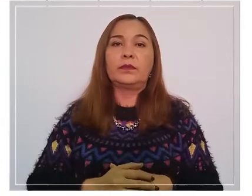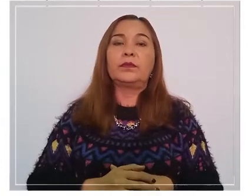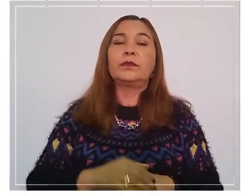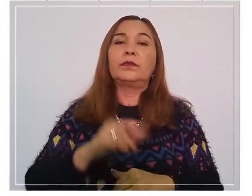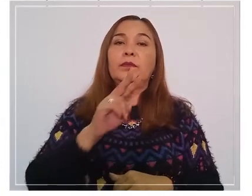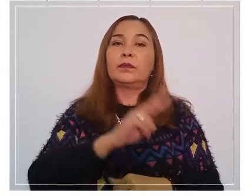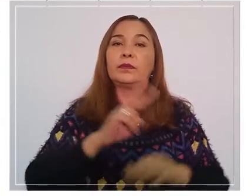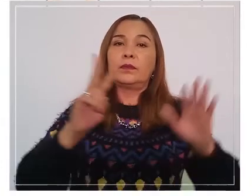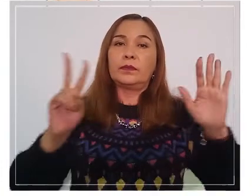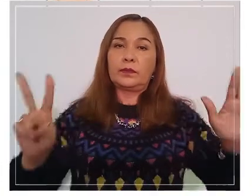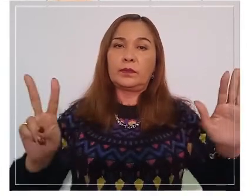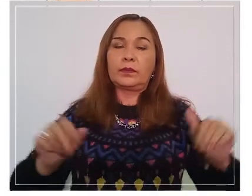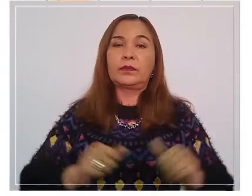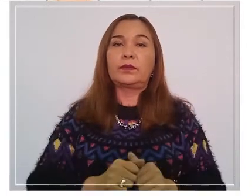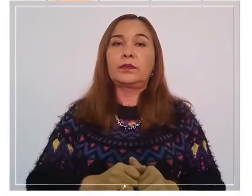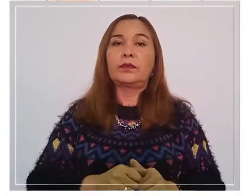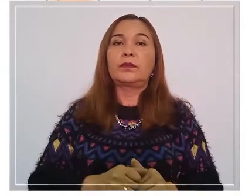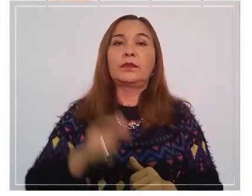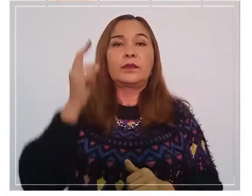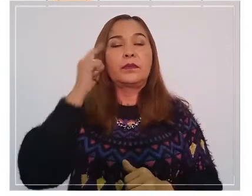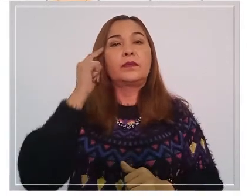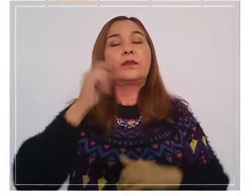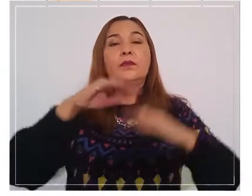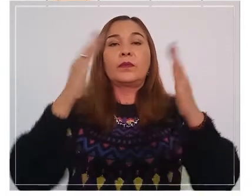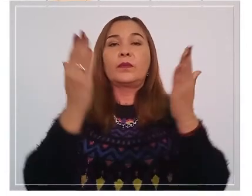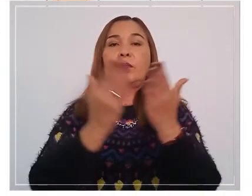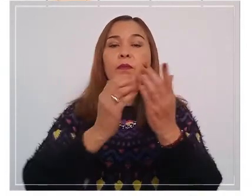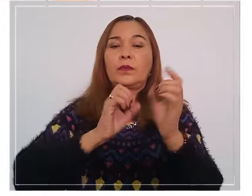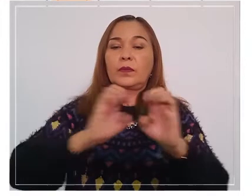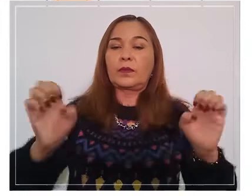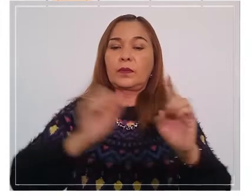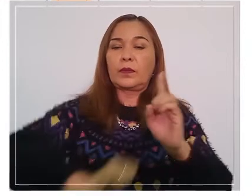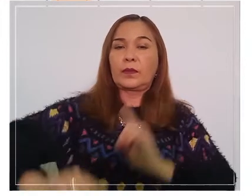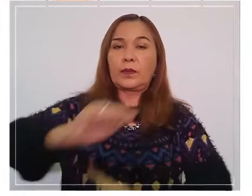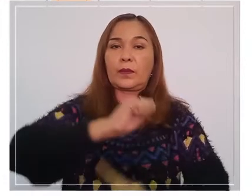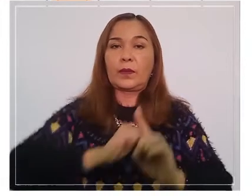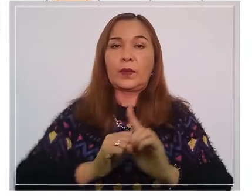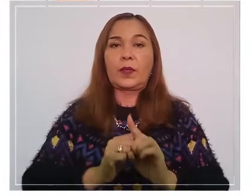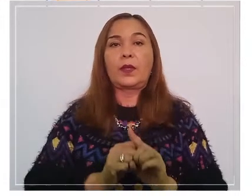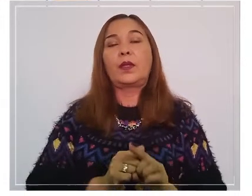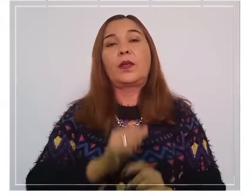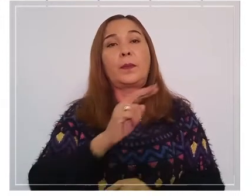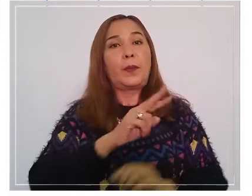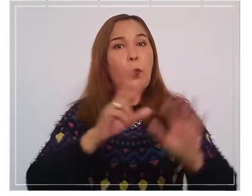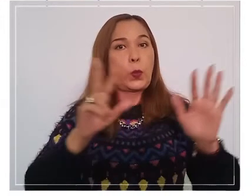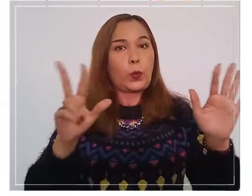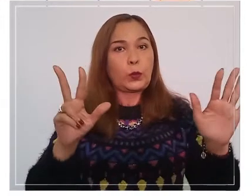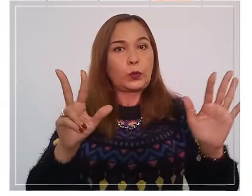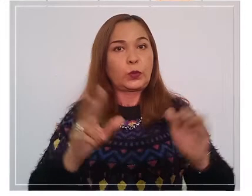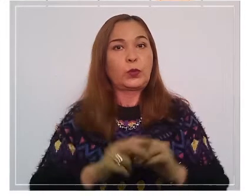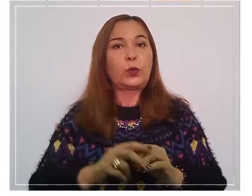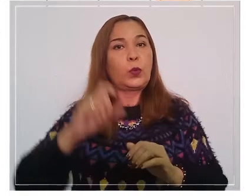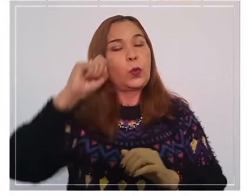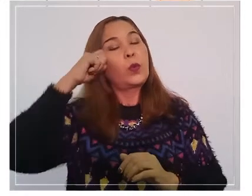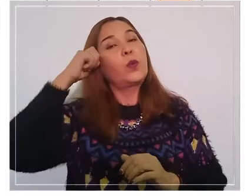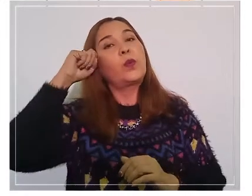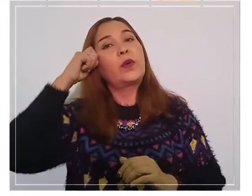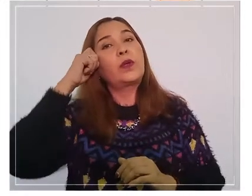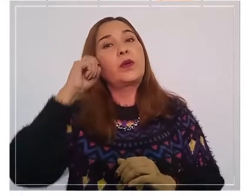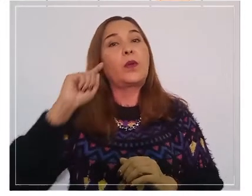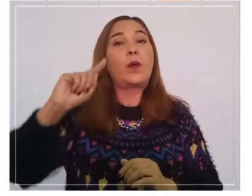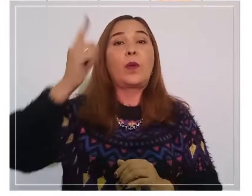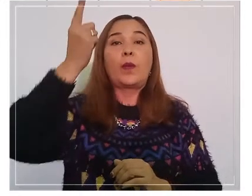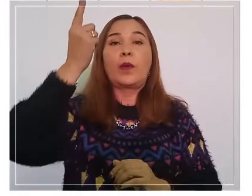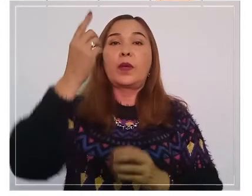26 día mundial de la educación ambiental día 28 conmemoración de los pioneros